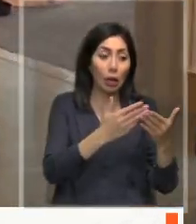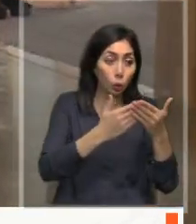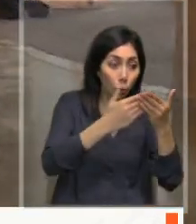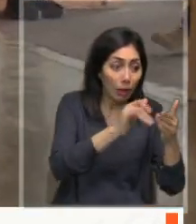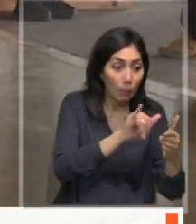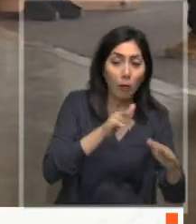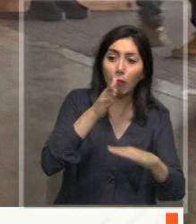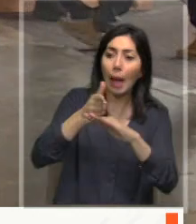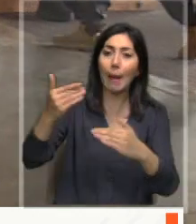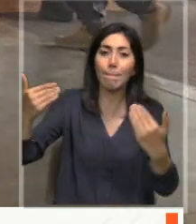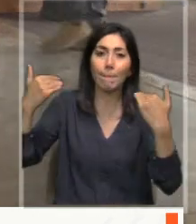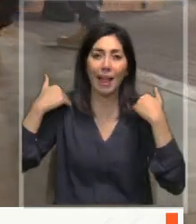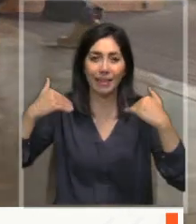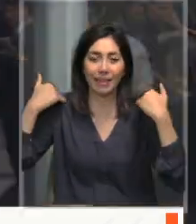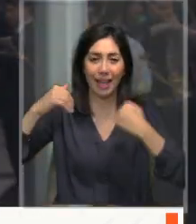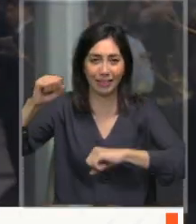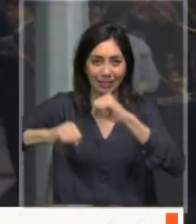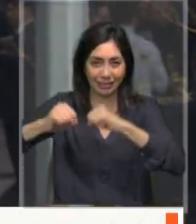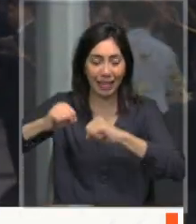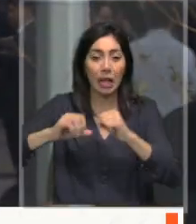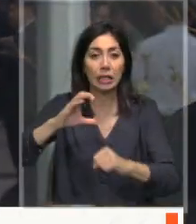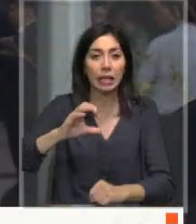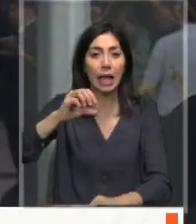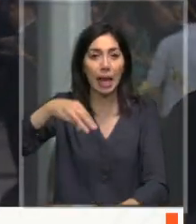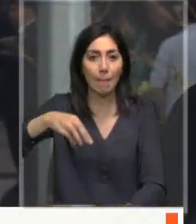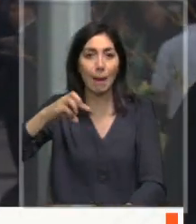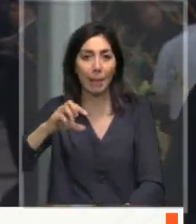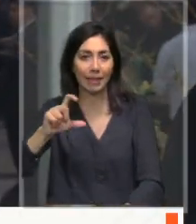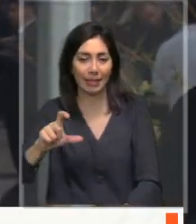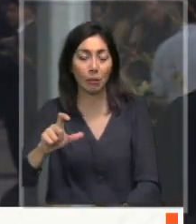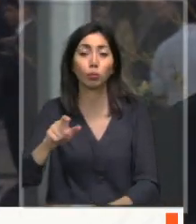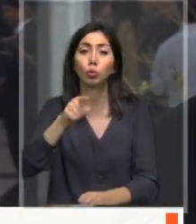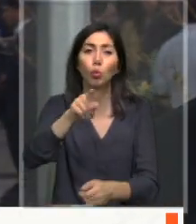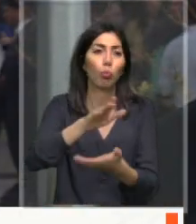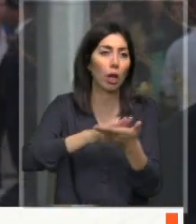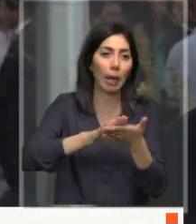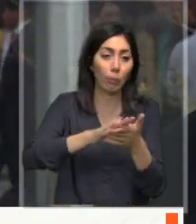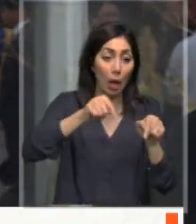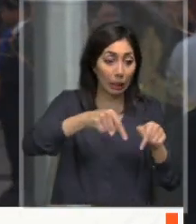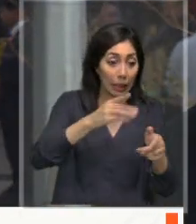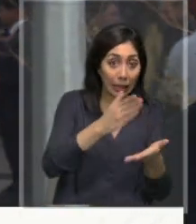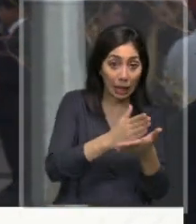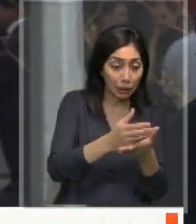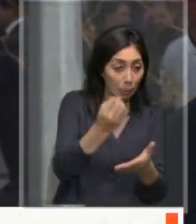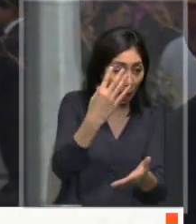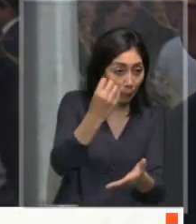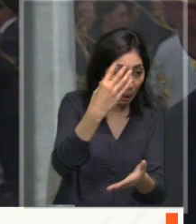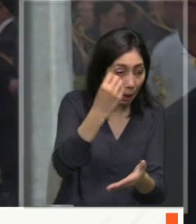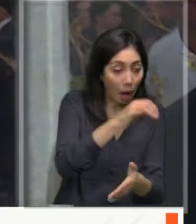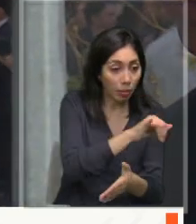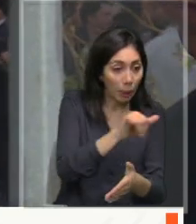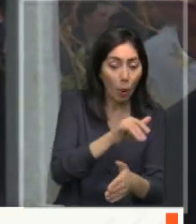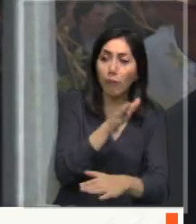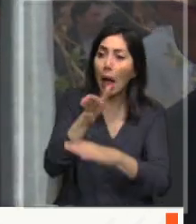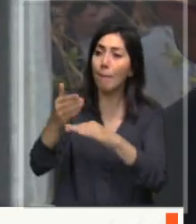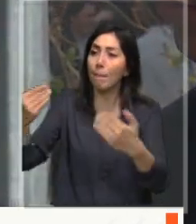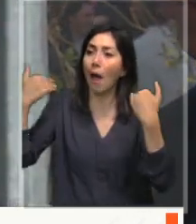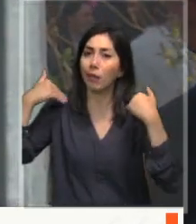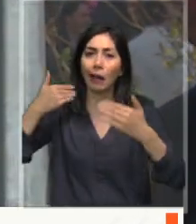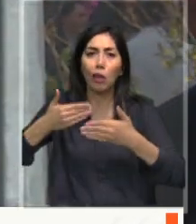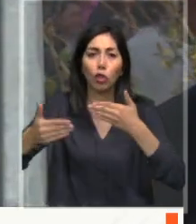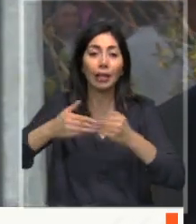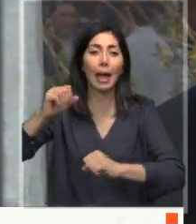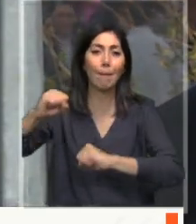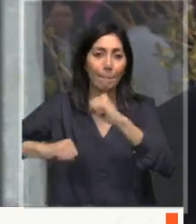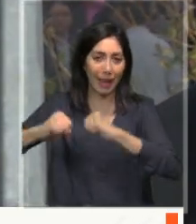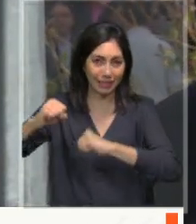CMPC. Tú tienes clases en la sede en particular, en un campus como este, pero después la parte práctica la haces en empresas, donde tú tienes